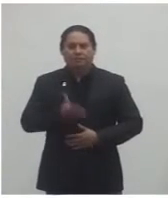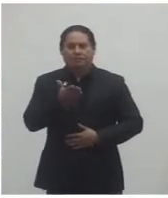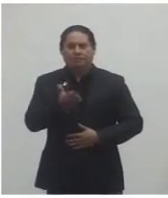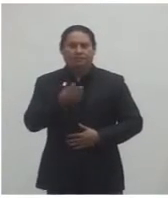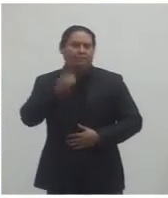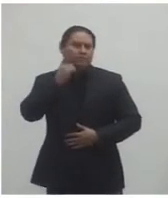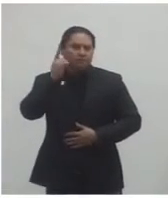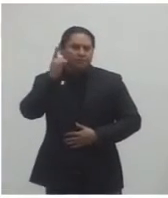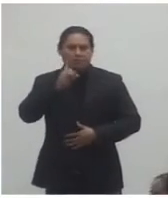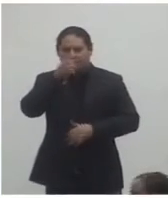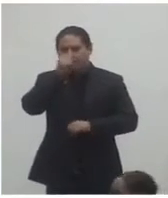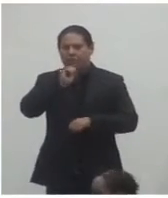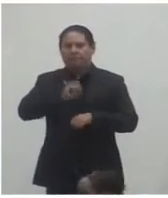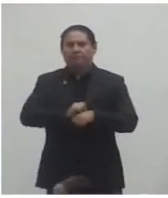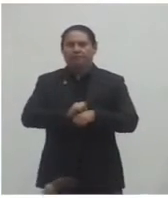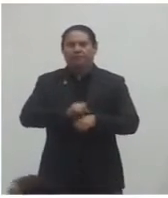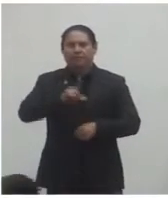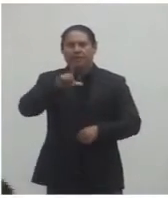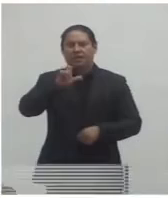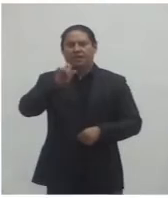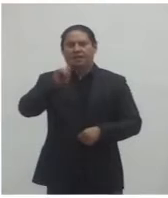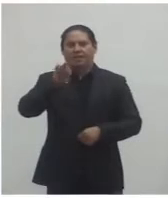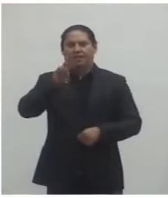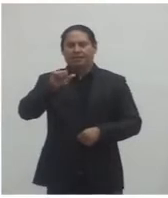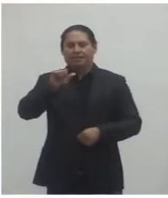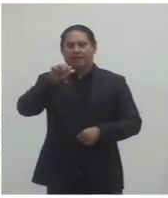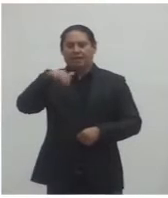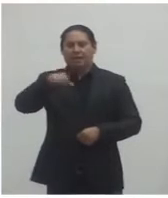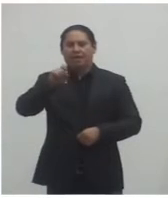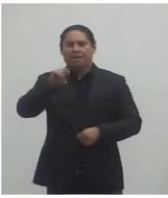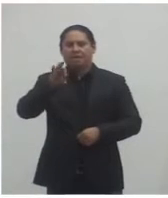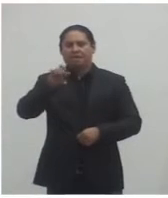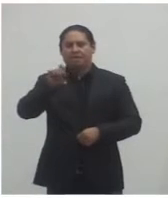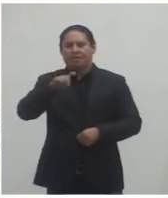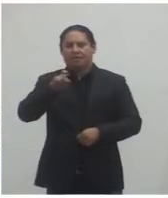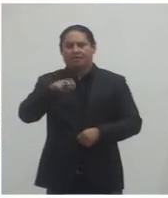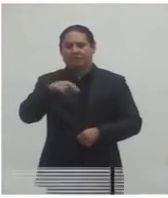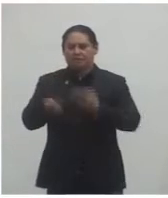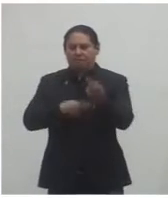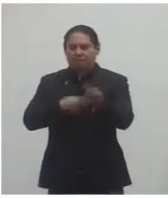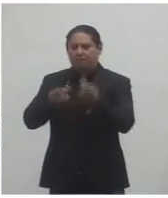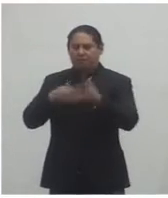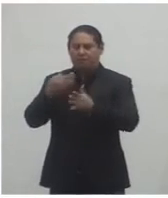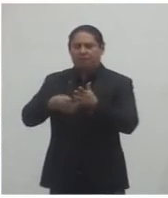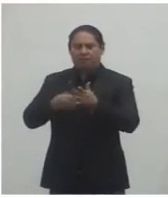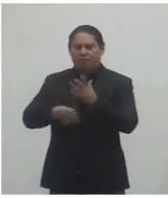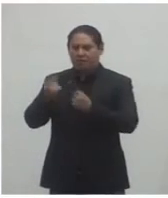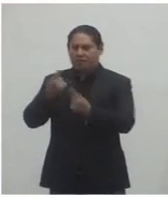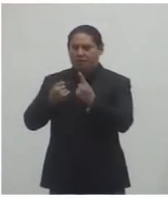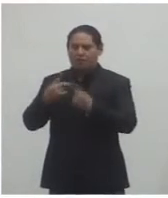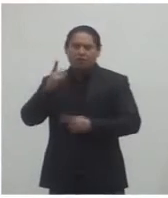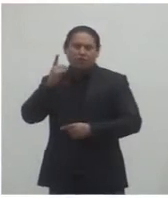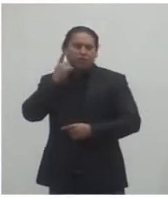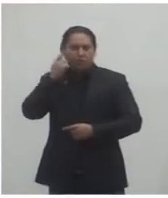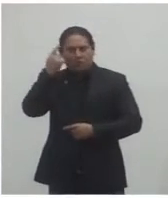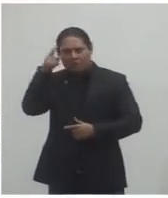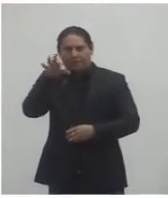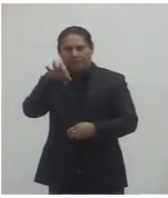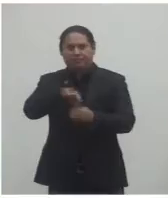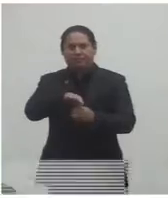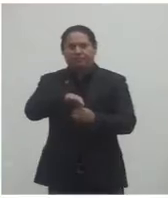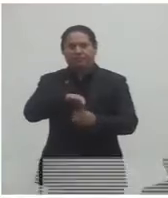Solicito a la diputada secretaria Leticia Méndez Incín se sirva a verificar si falta algún diputado por emitir su